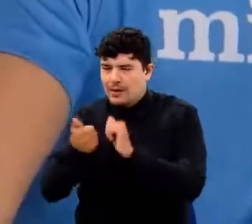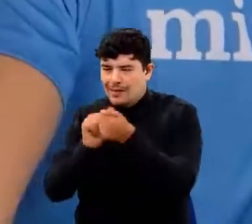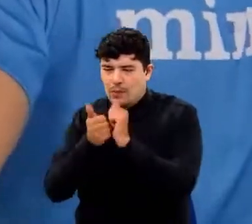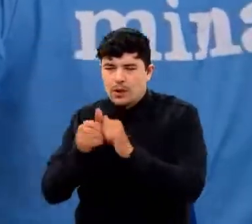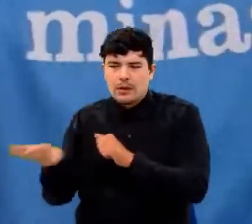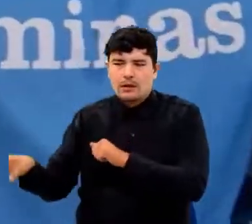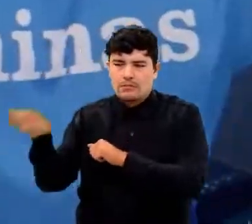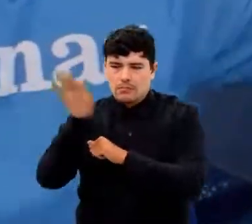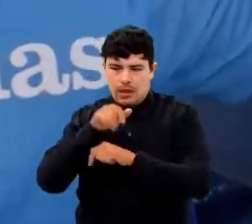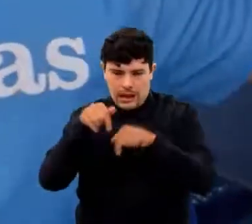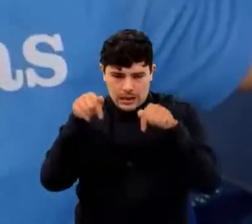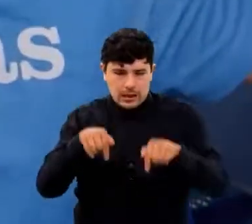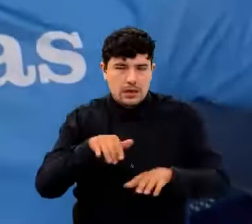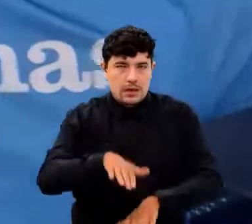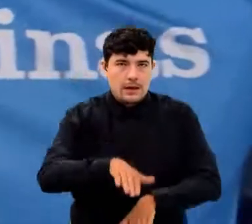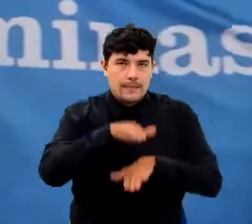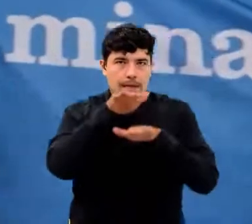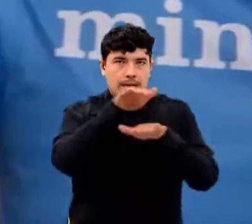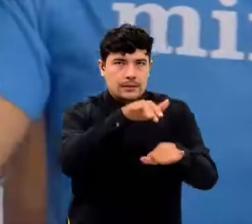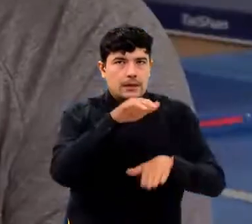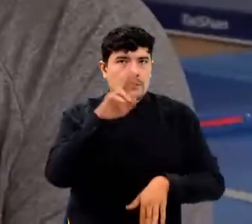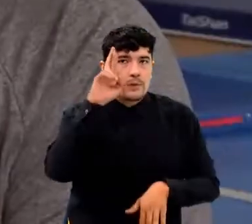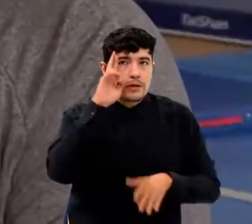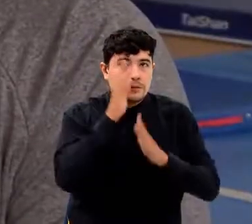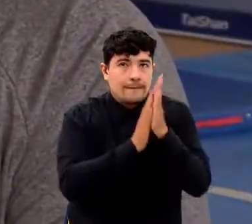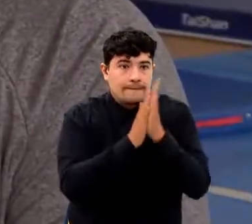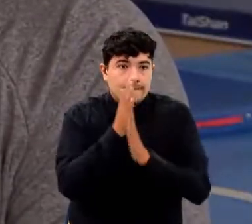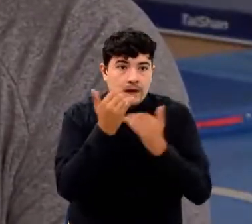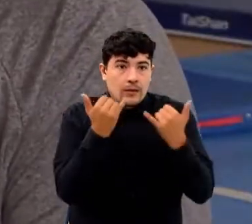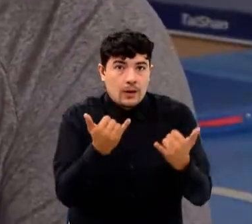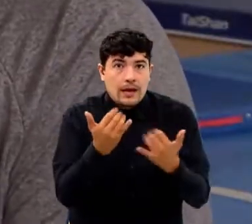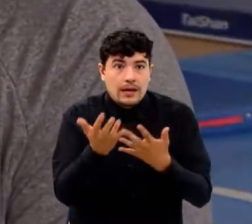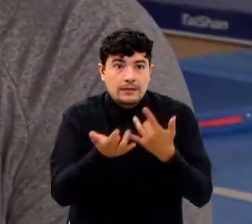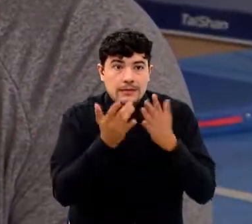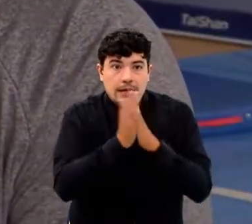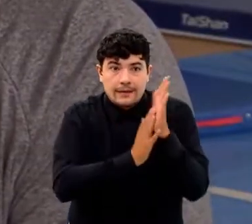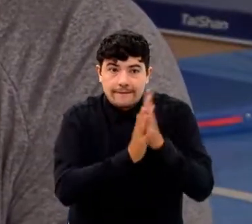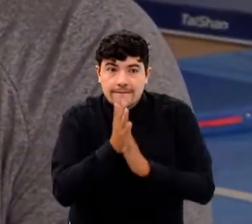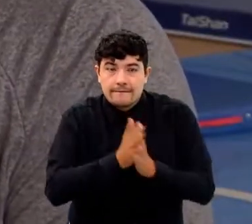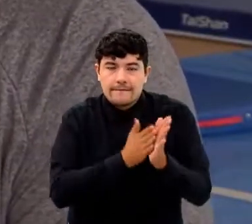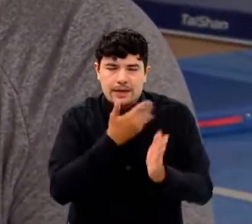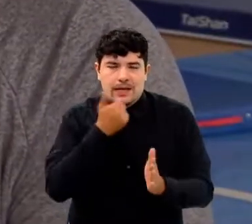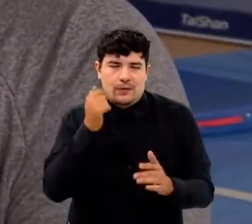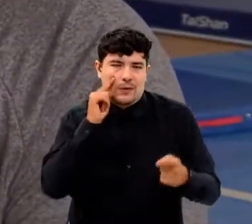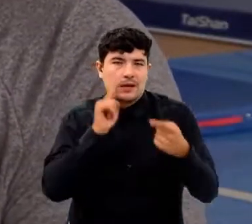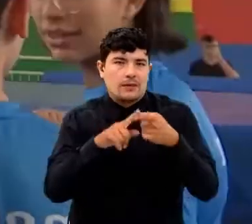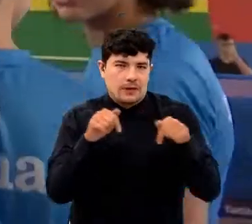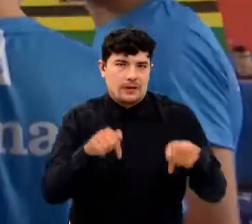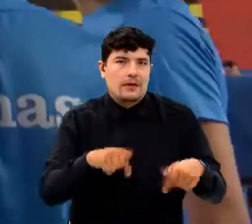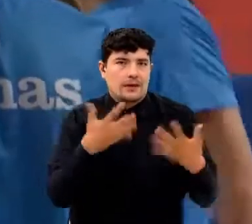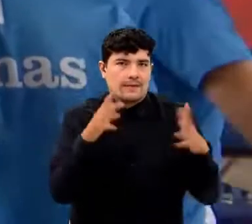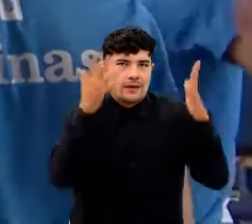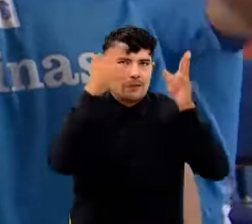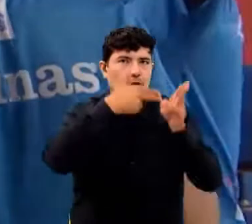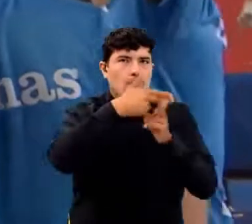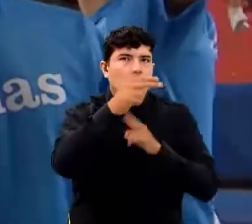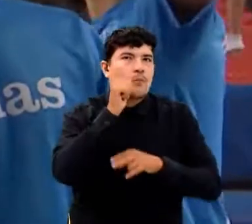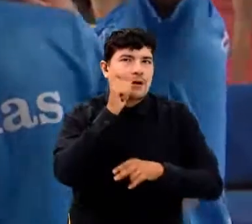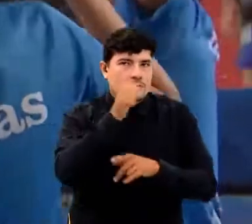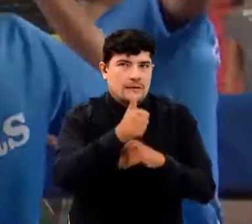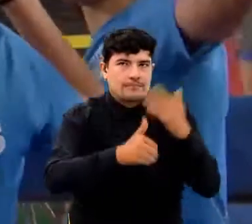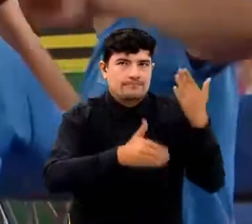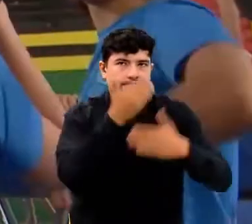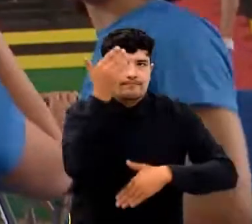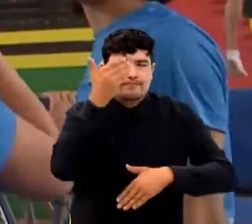momento. Y entonces las expectativas son las mejores para el evento. Y es que los cariocas